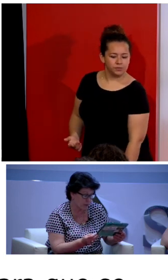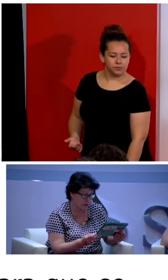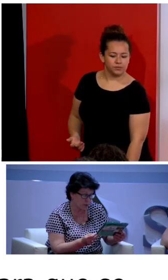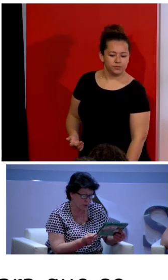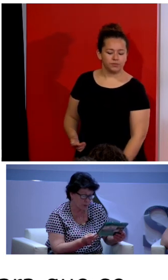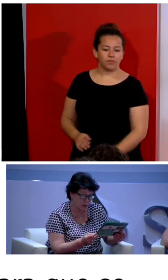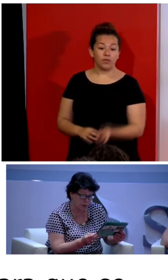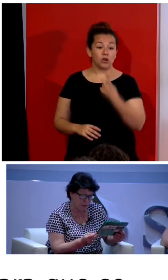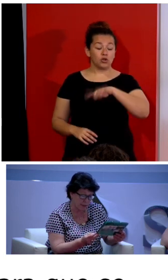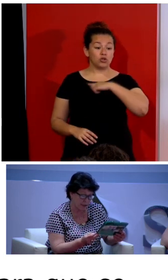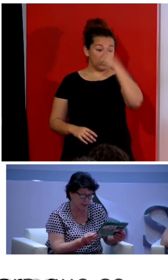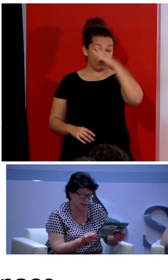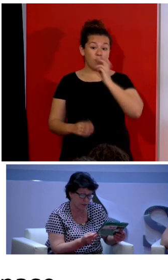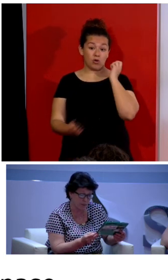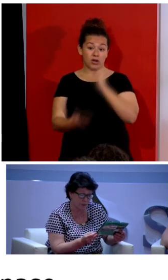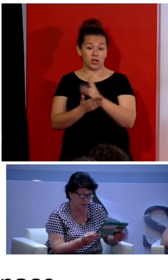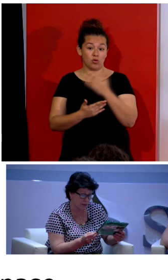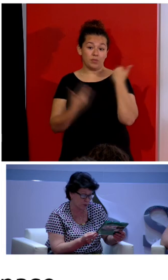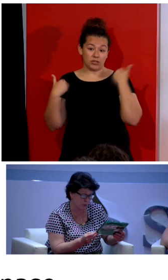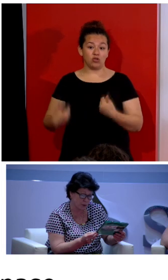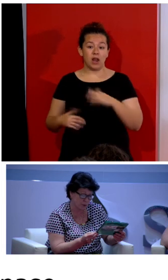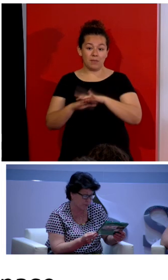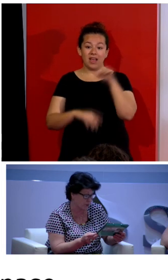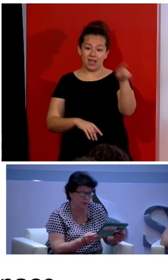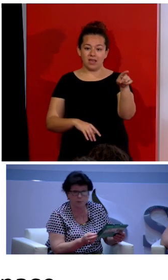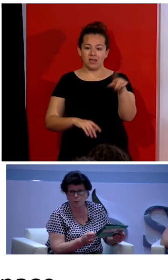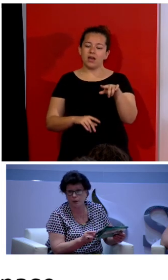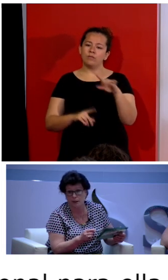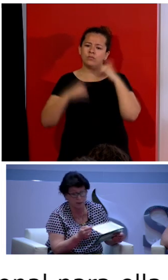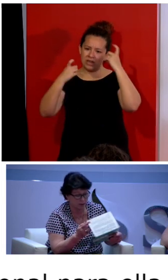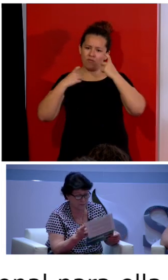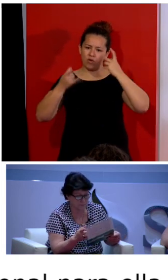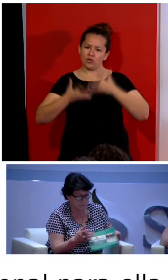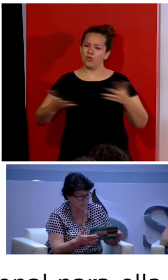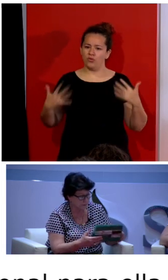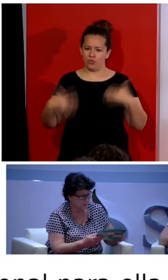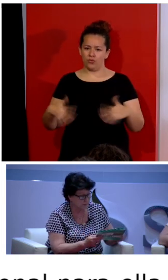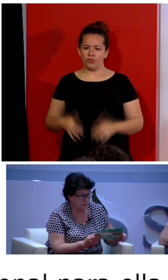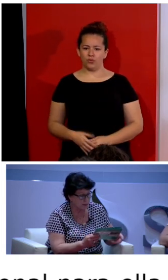Sabíamos que iba a ser un reto personal para ella y que iba a suponer un esfuerzo muy grande.